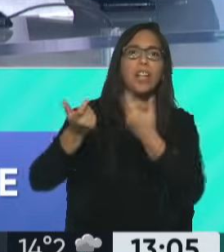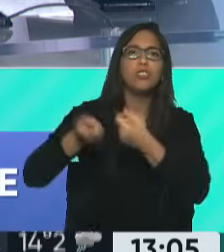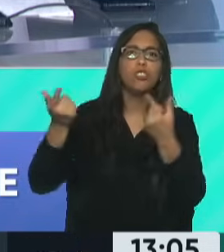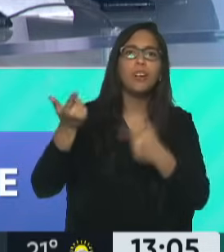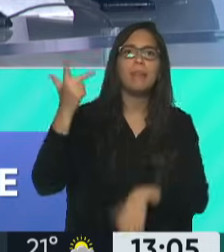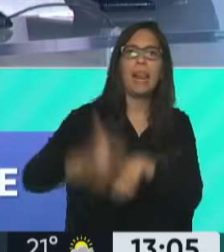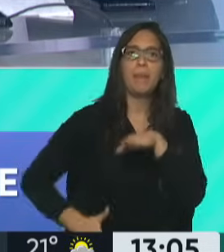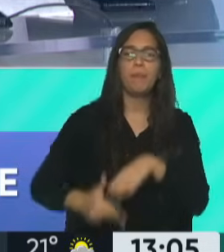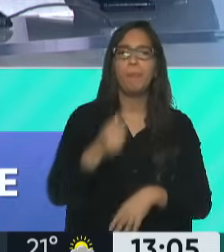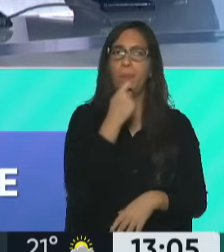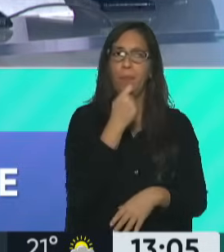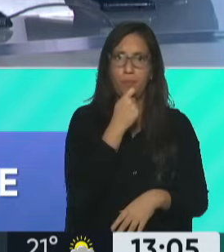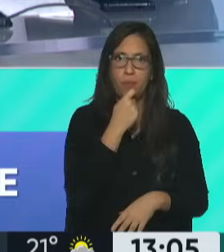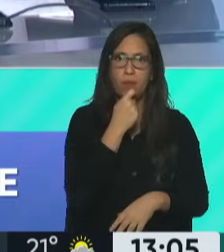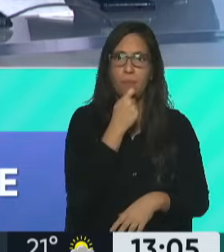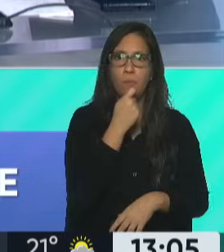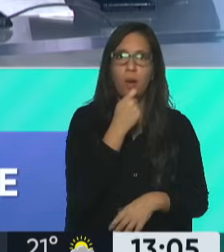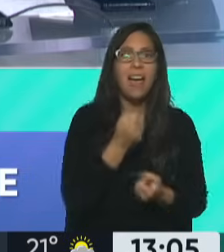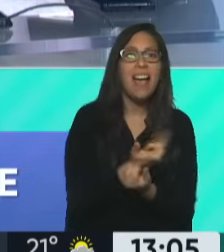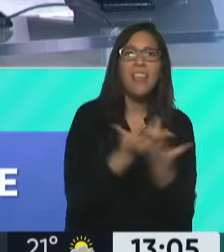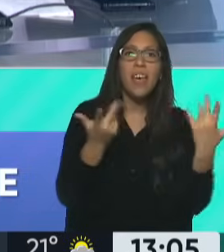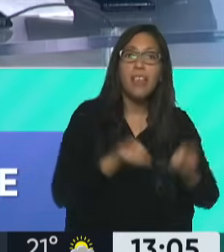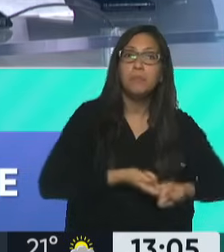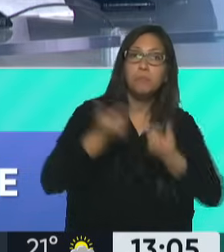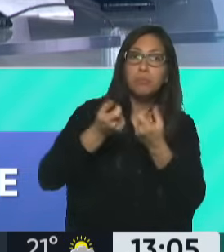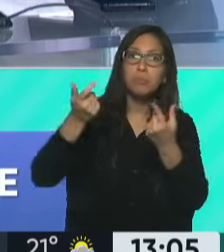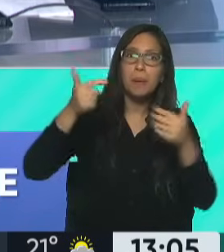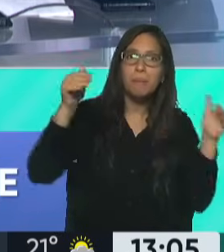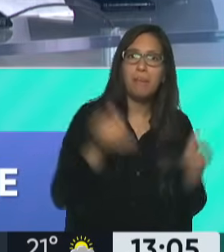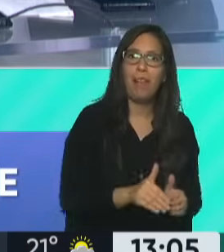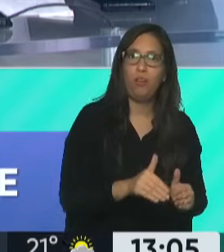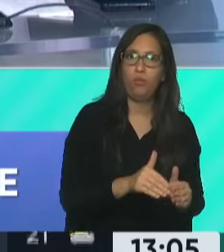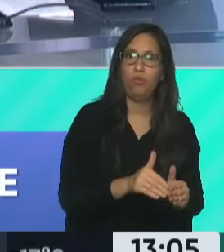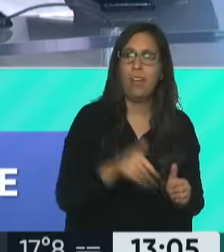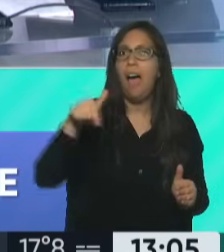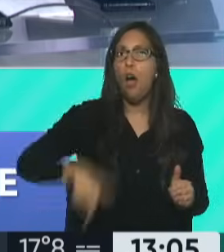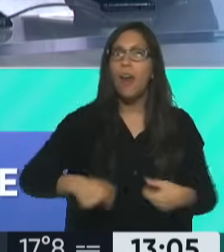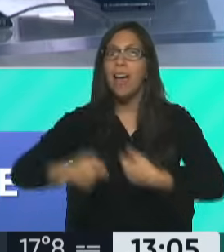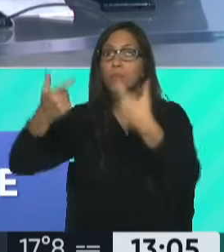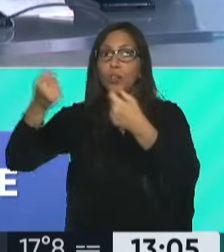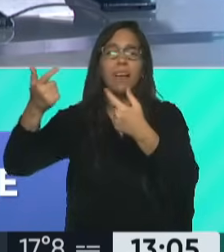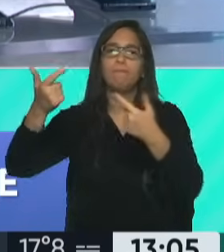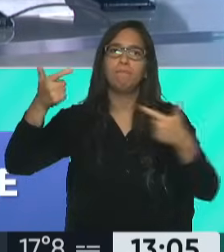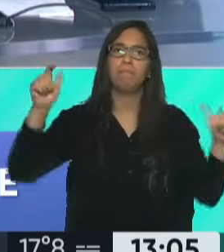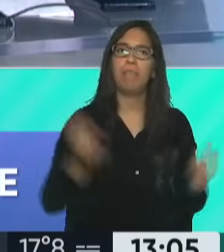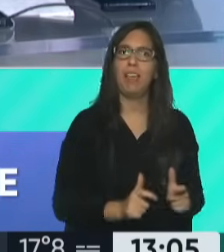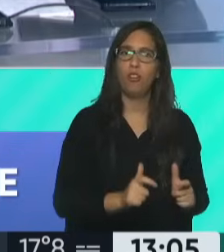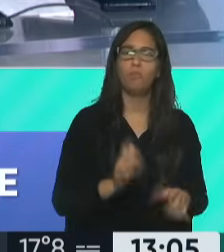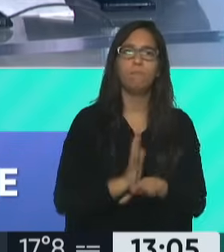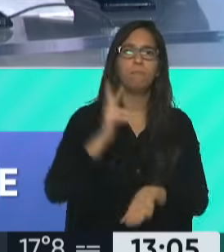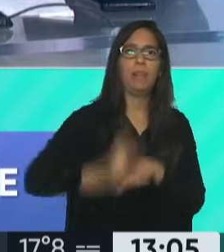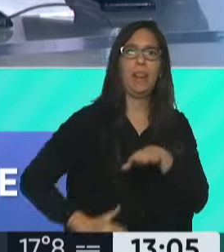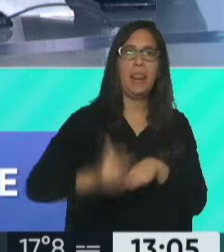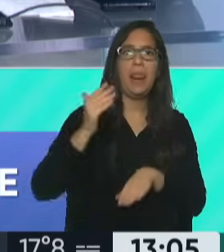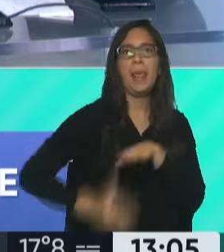eh significa volúmenes de exportación más bajo de lo que se está exportando actualmente es decir ahí habría una restricción de